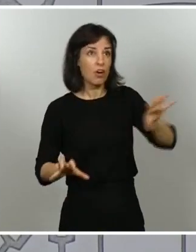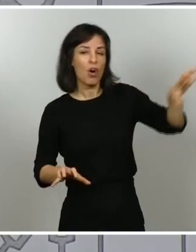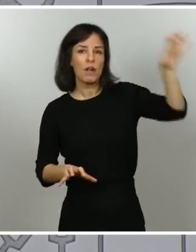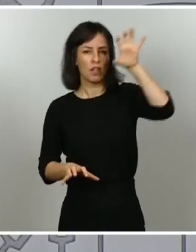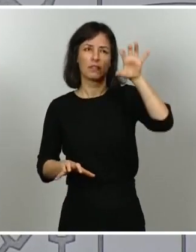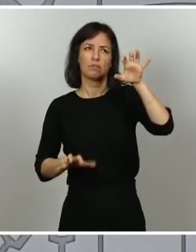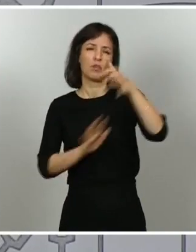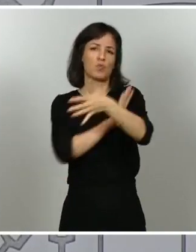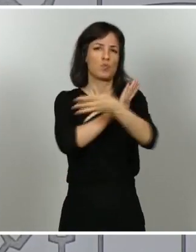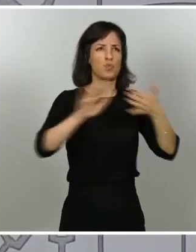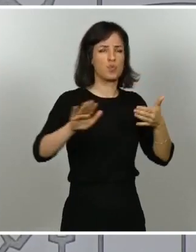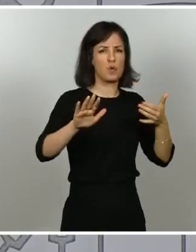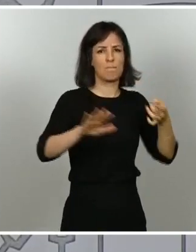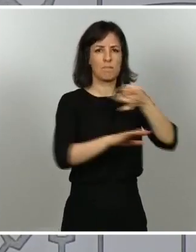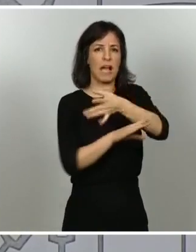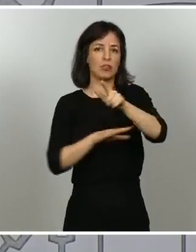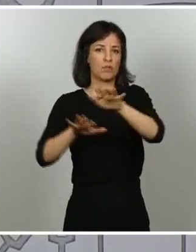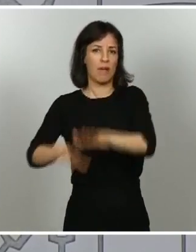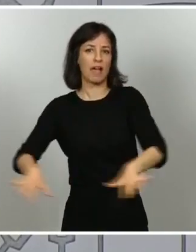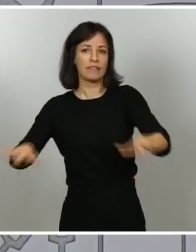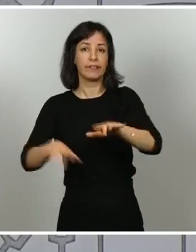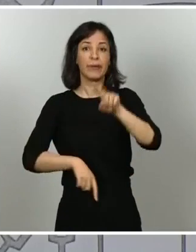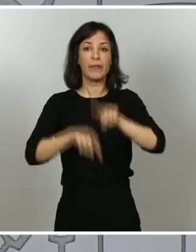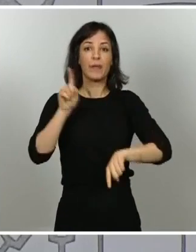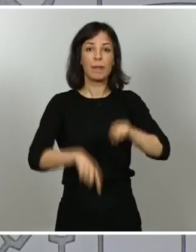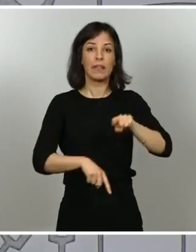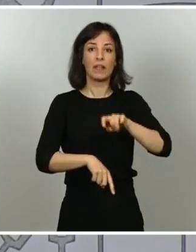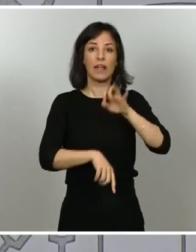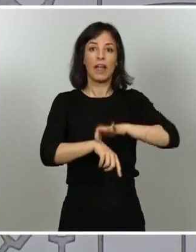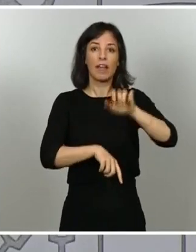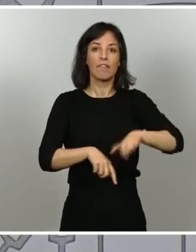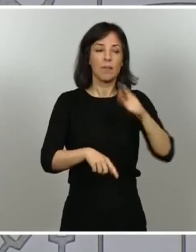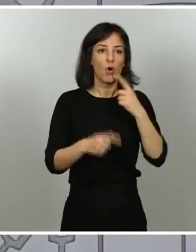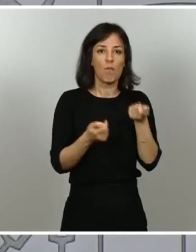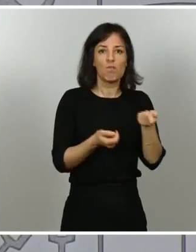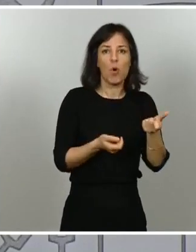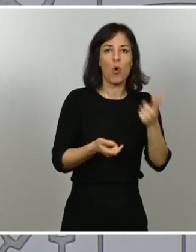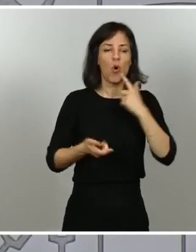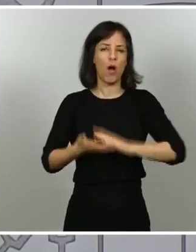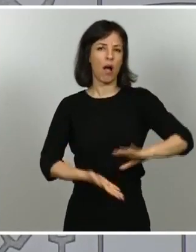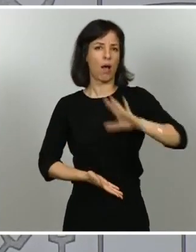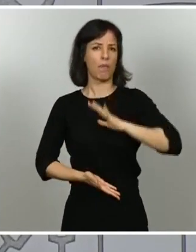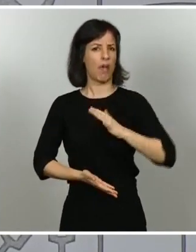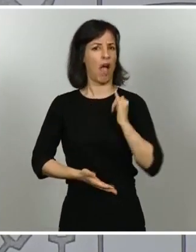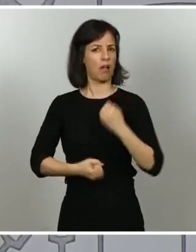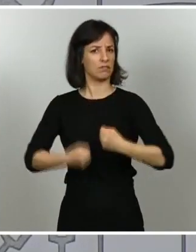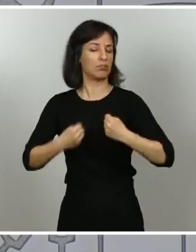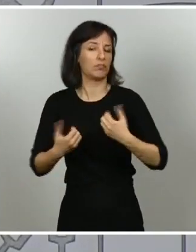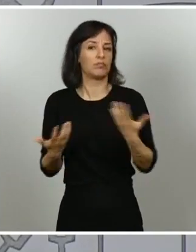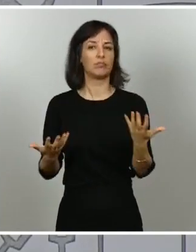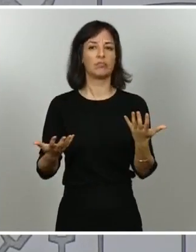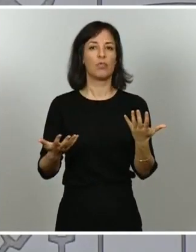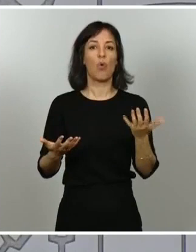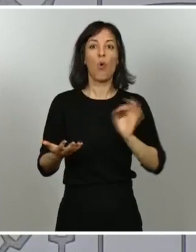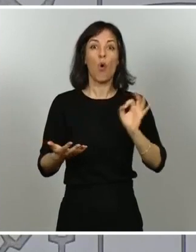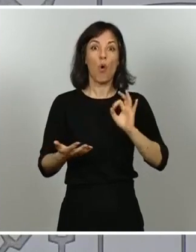suficientes capacidades, en los que, además de las capacidades que tienen, pueden acceder a capacidades